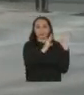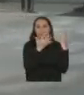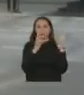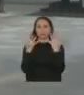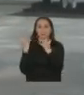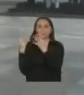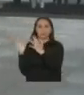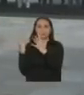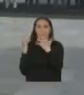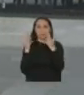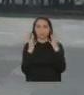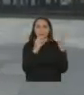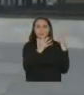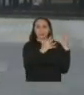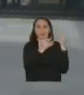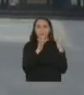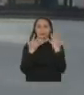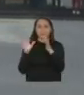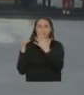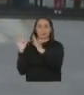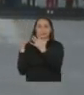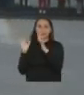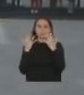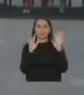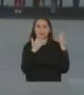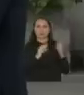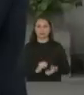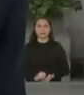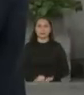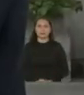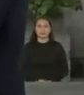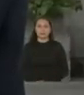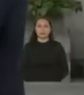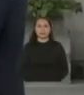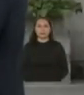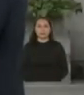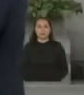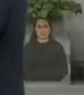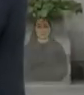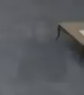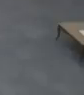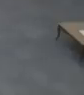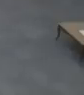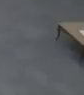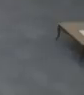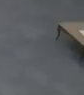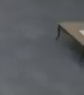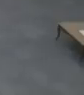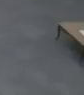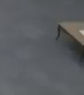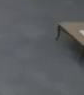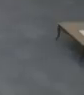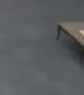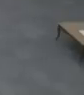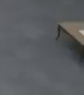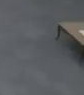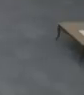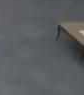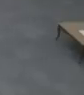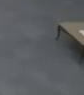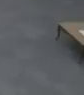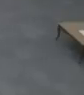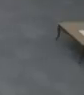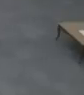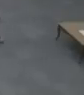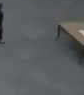augurio de cómo nos va a ir con la CERPES de aquí para adelante en el Congreso. Quizás fue una buena decisión dentro de todo, y